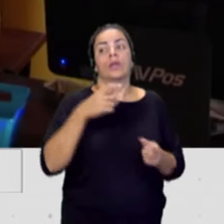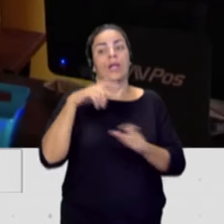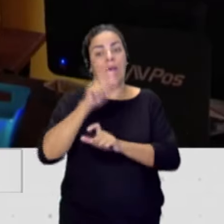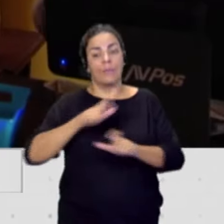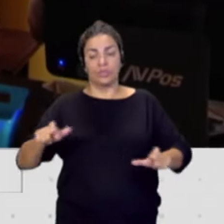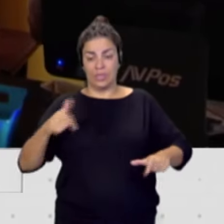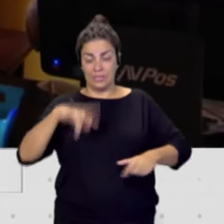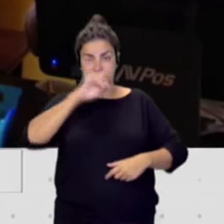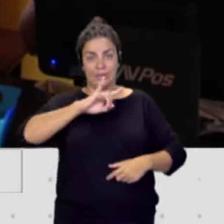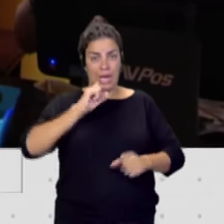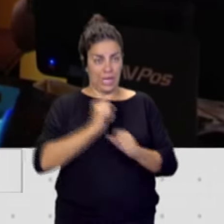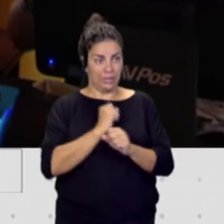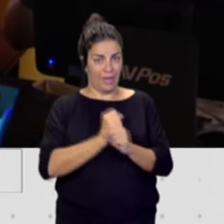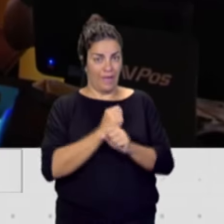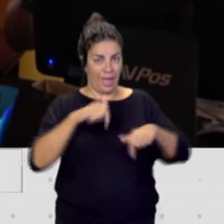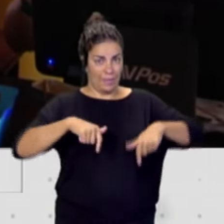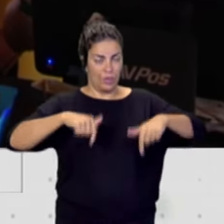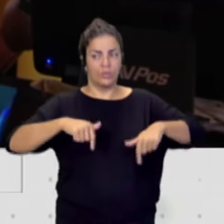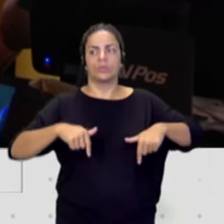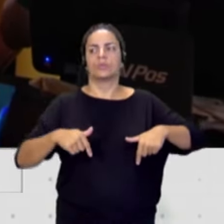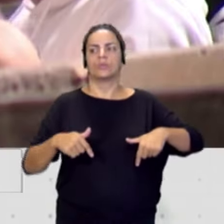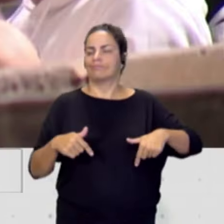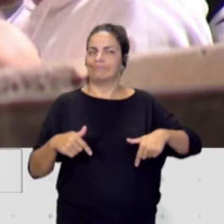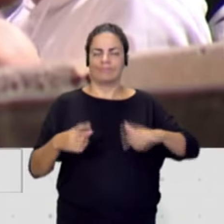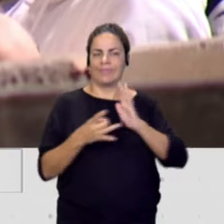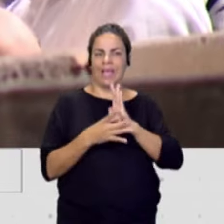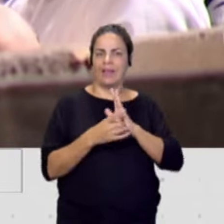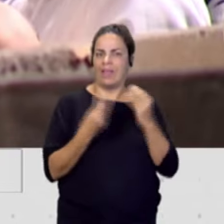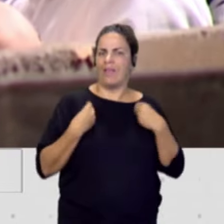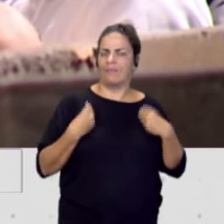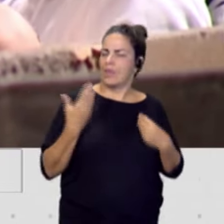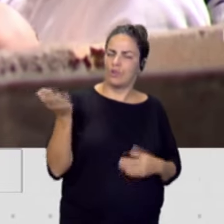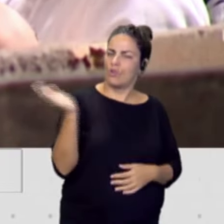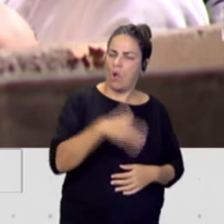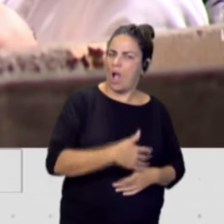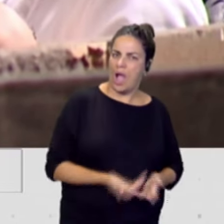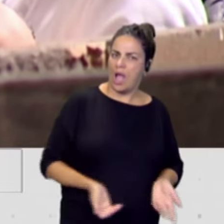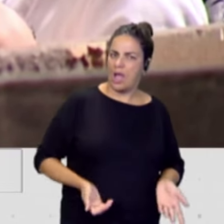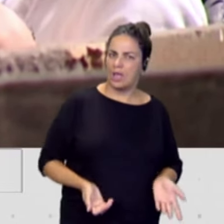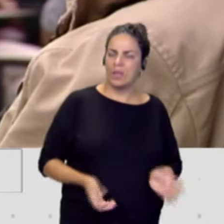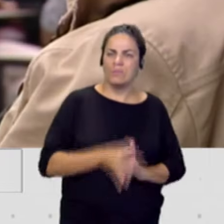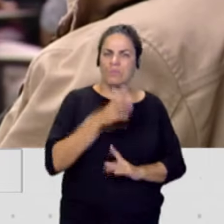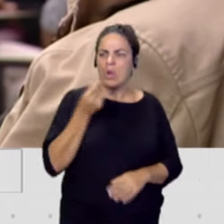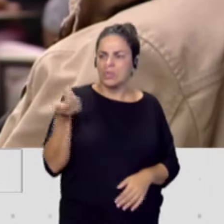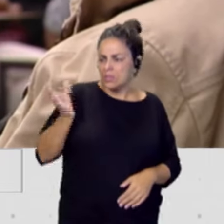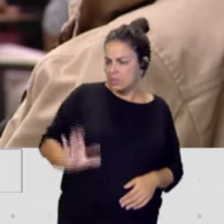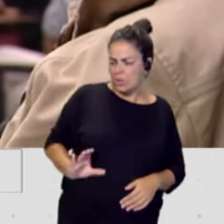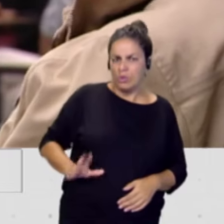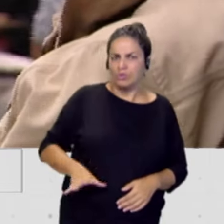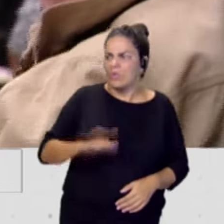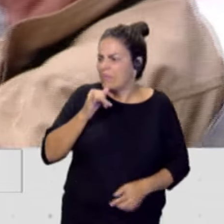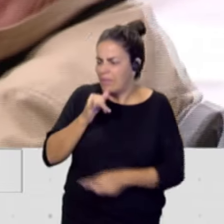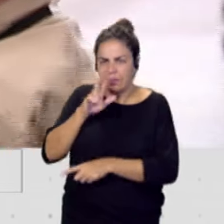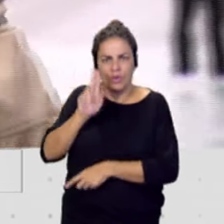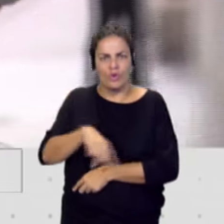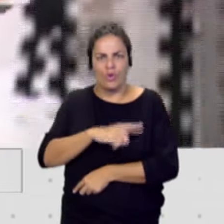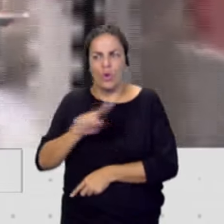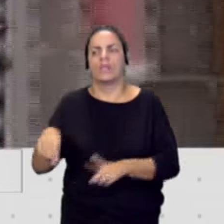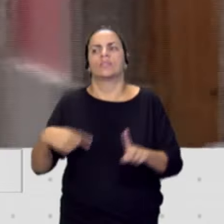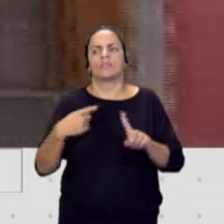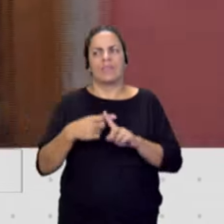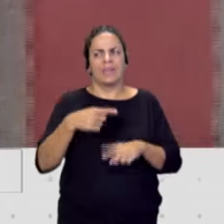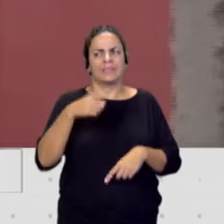aquí en Canarias no tenemos calidad de vida. Los salarios no dan y encima hay esta picaresca